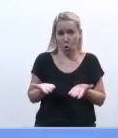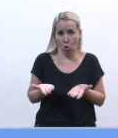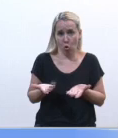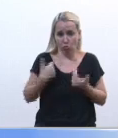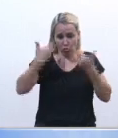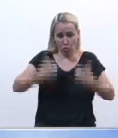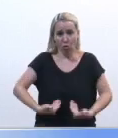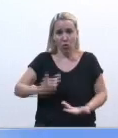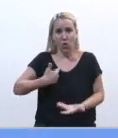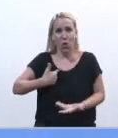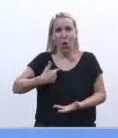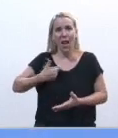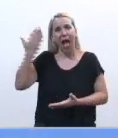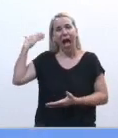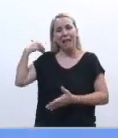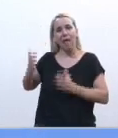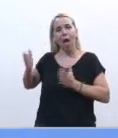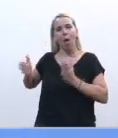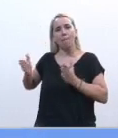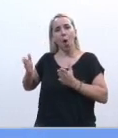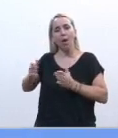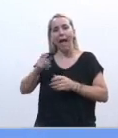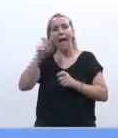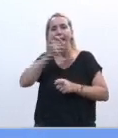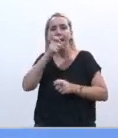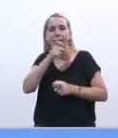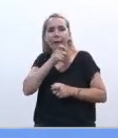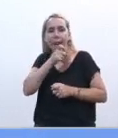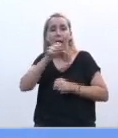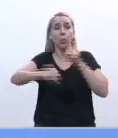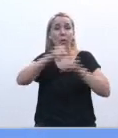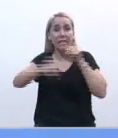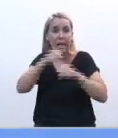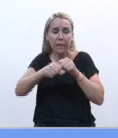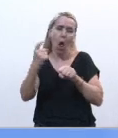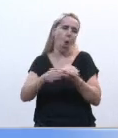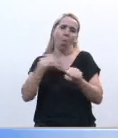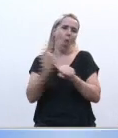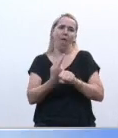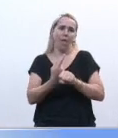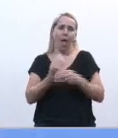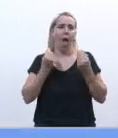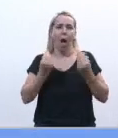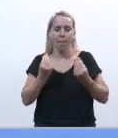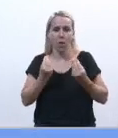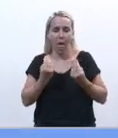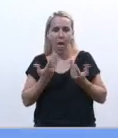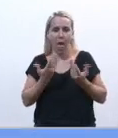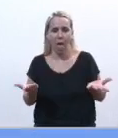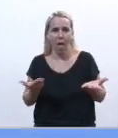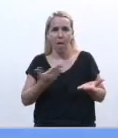una época en que a las niñas no se les permitía andar en bicicleta porque sus madres querían